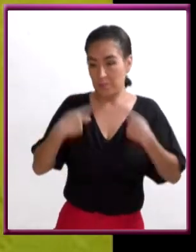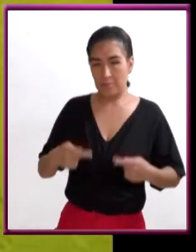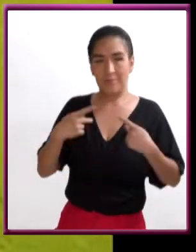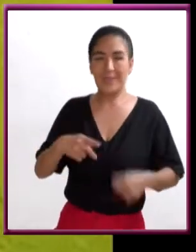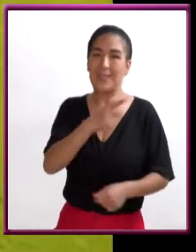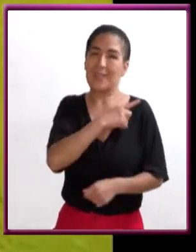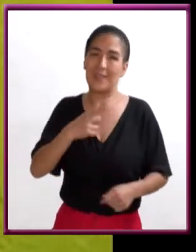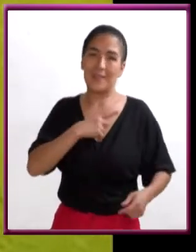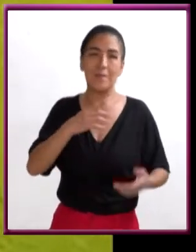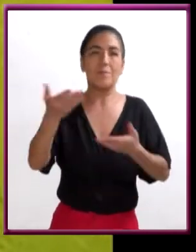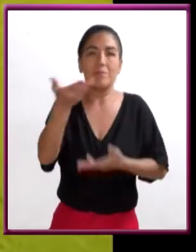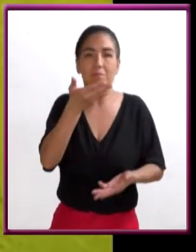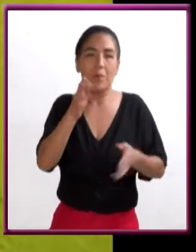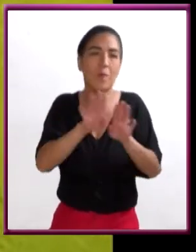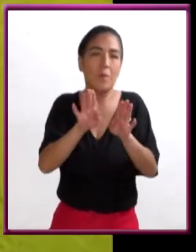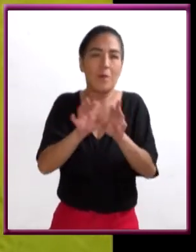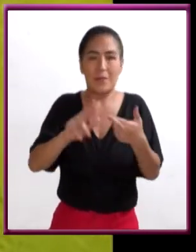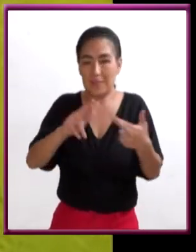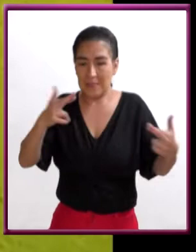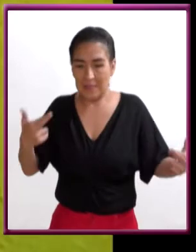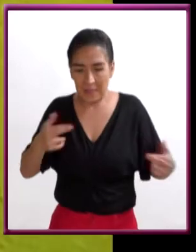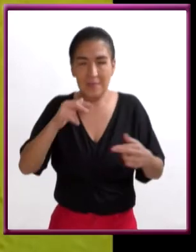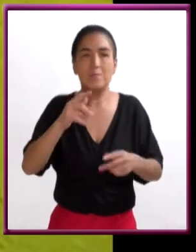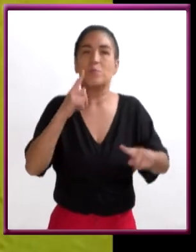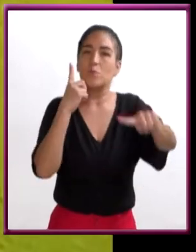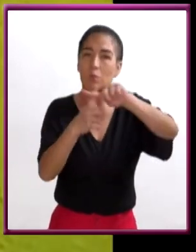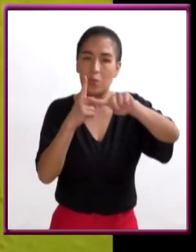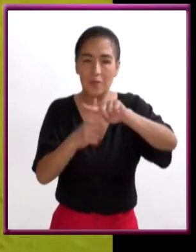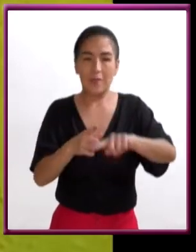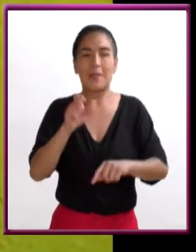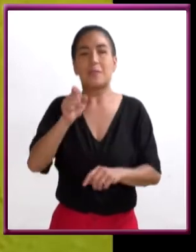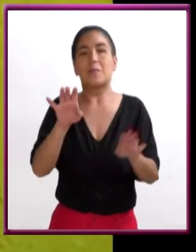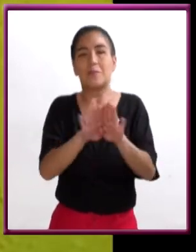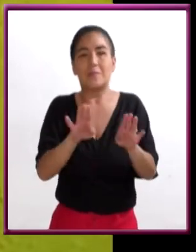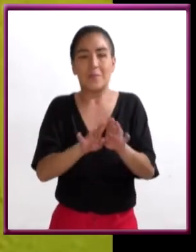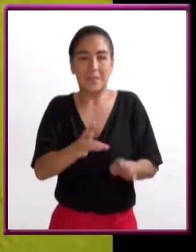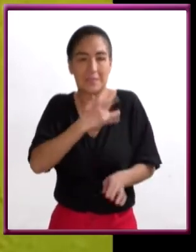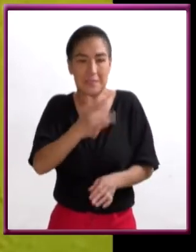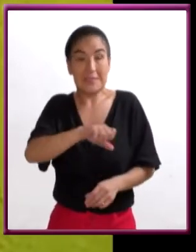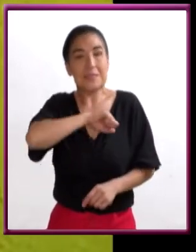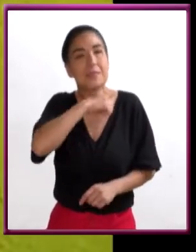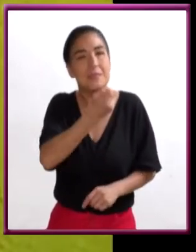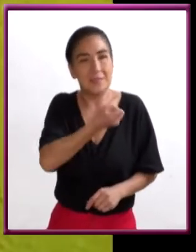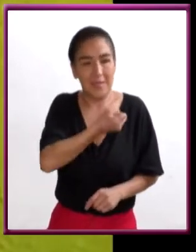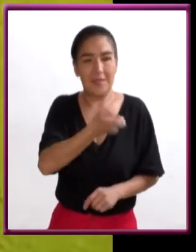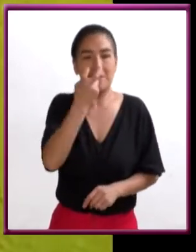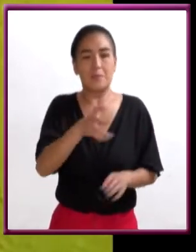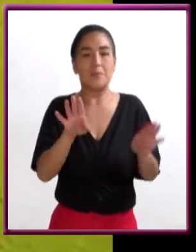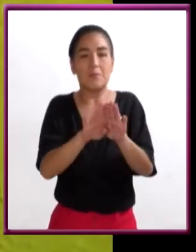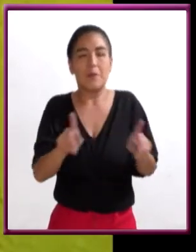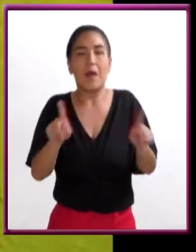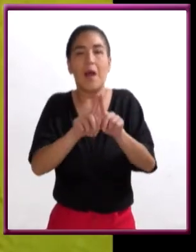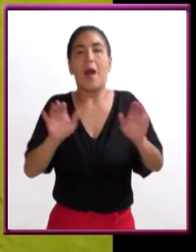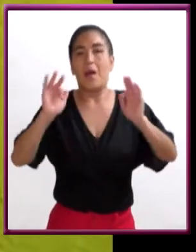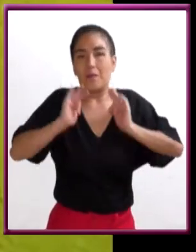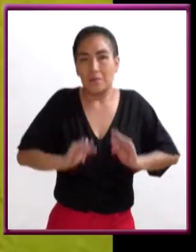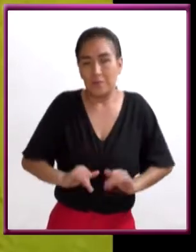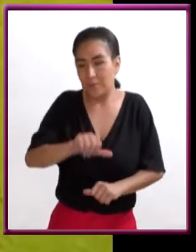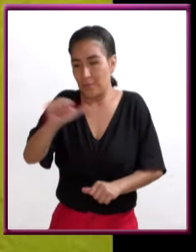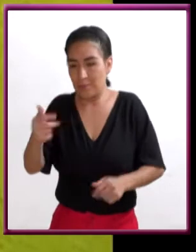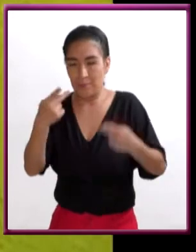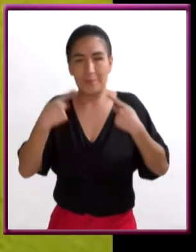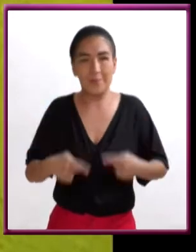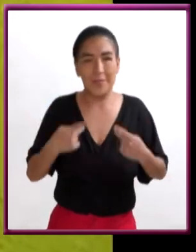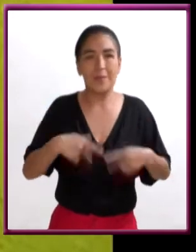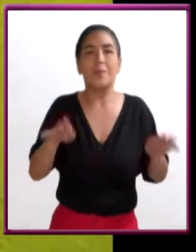que es positiva, ¿sí? Normalmente tenemos que tener un apego saludable. Esto quiere decir que nos vamos a sentir a gusto con